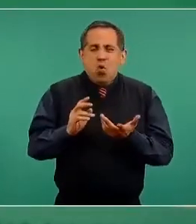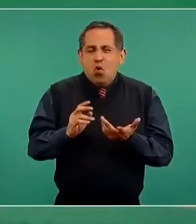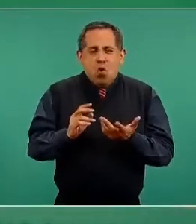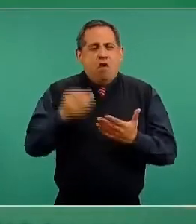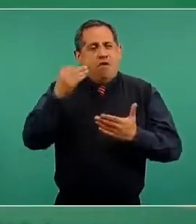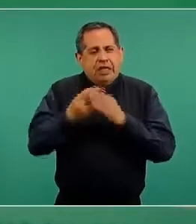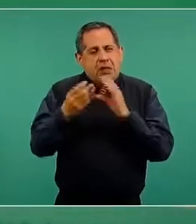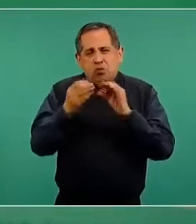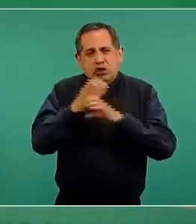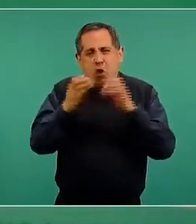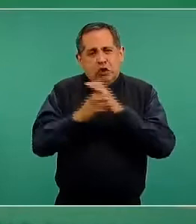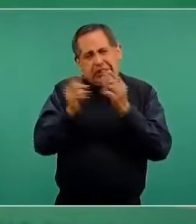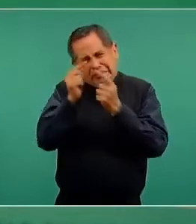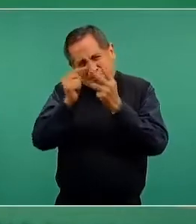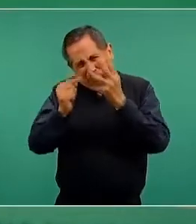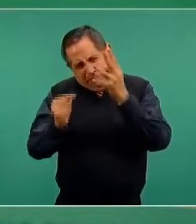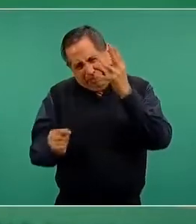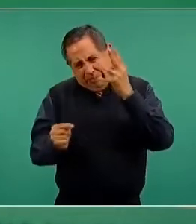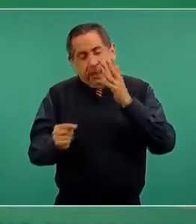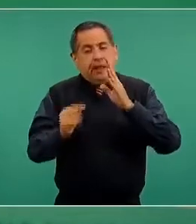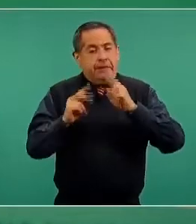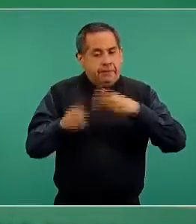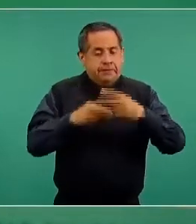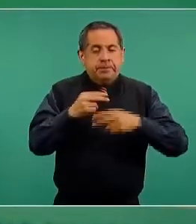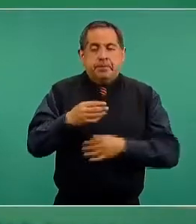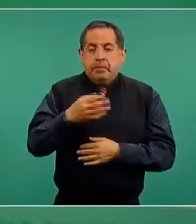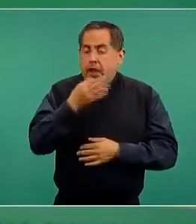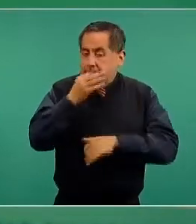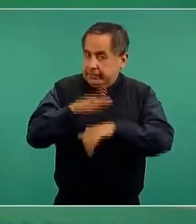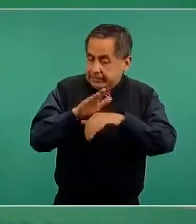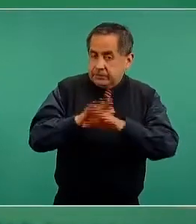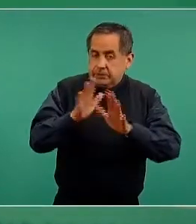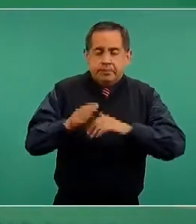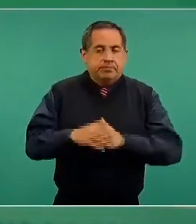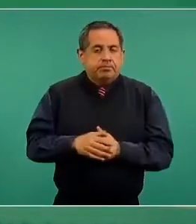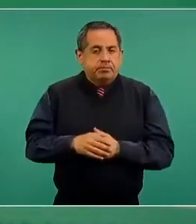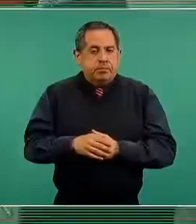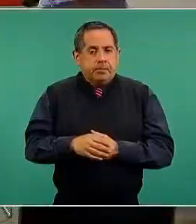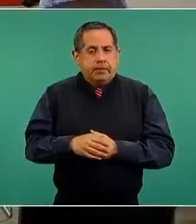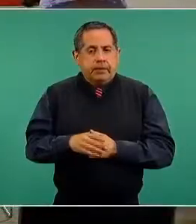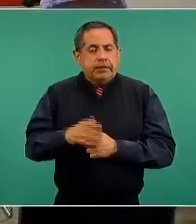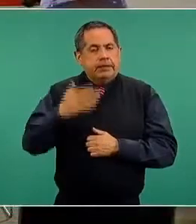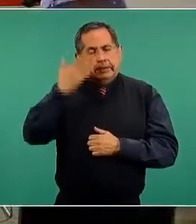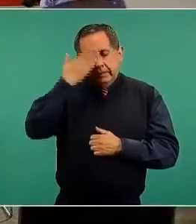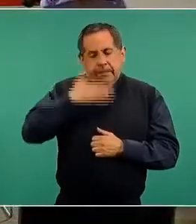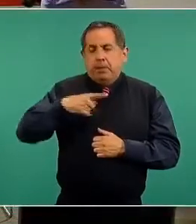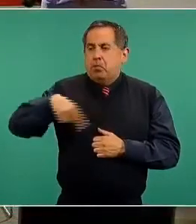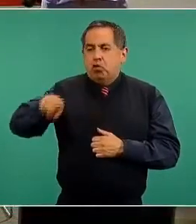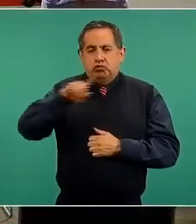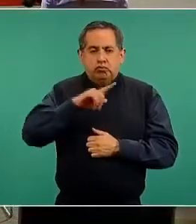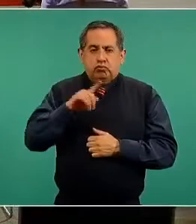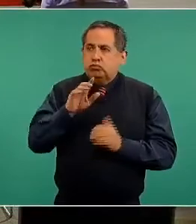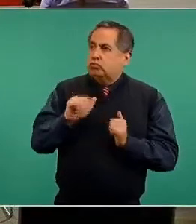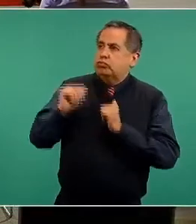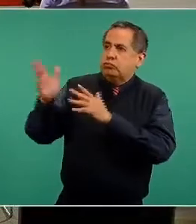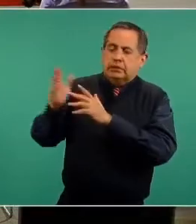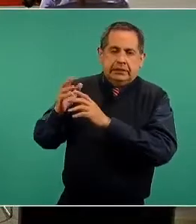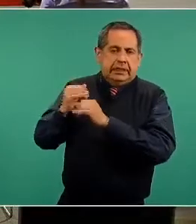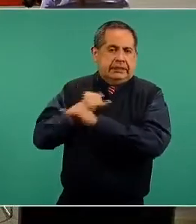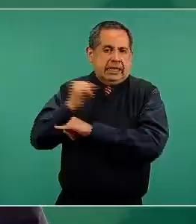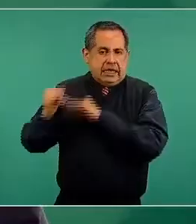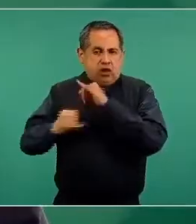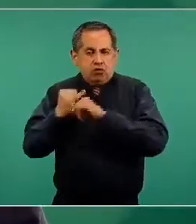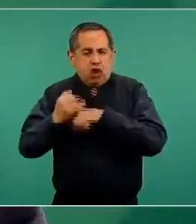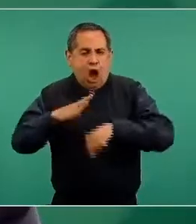muy puntuales. Ahora, la buena noticia es que, conscientes de que la crítica externa es importantísima